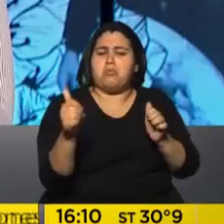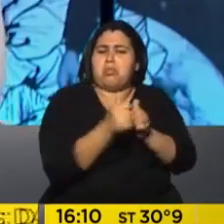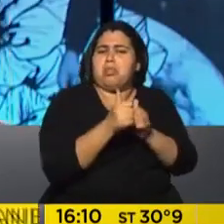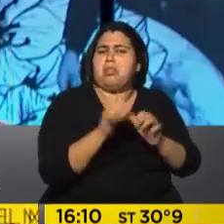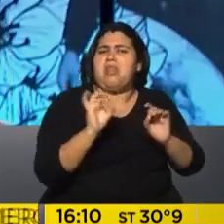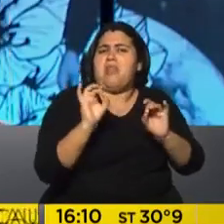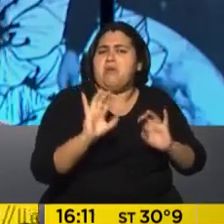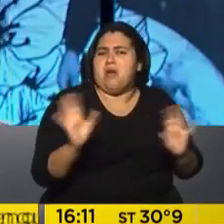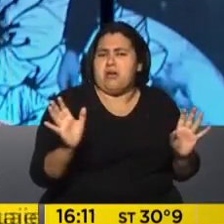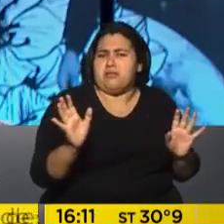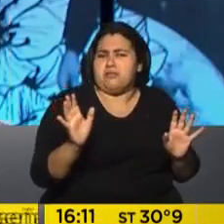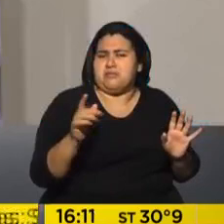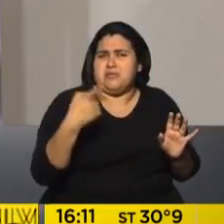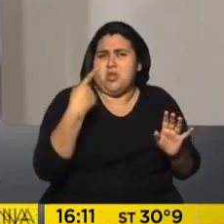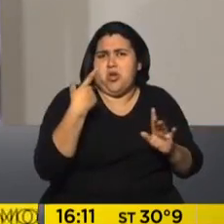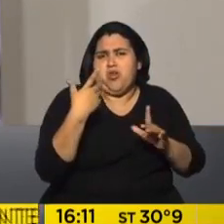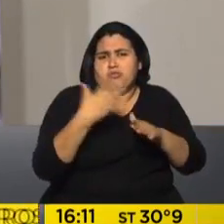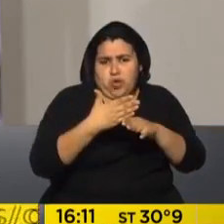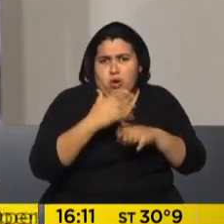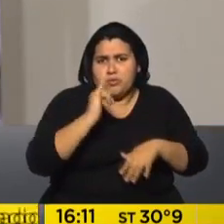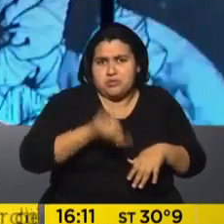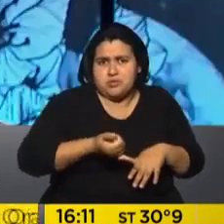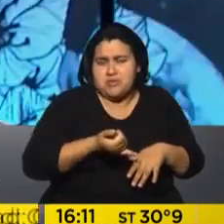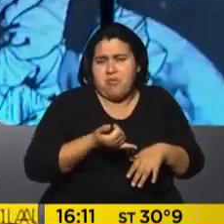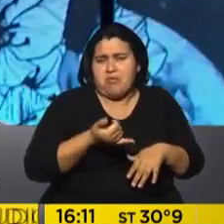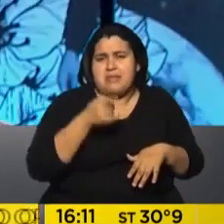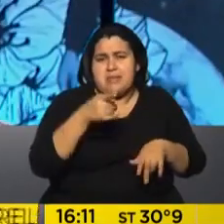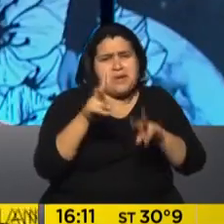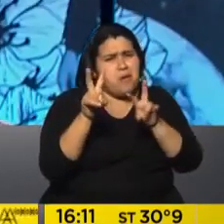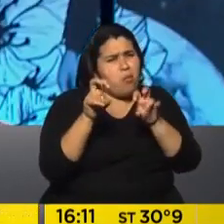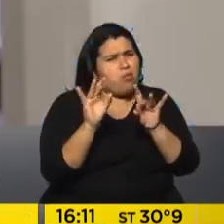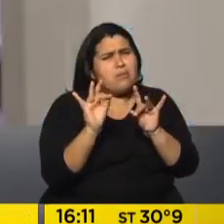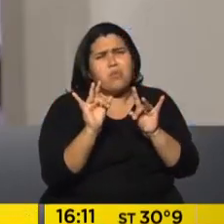O sea, ni hablar que aparte éramos pareja. O sea, es un tema muy